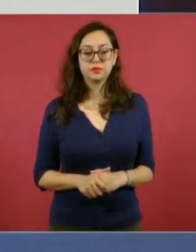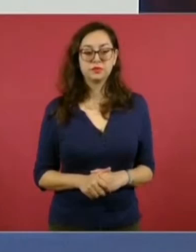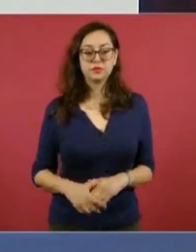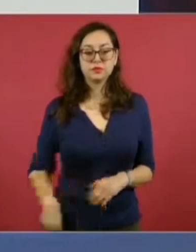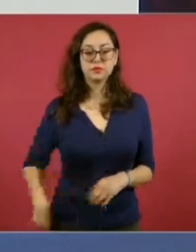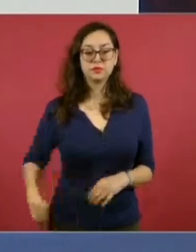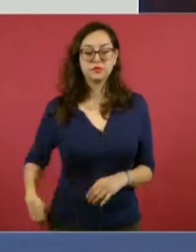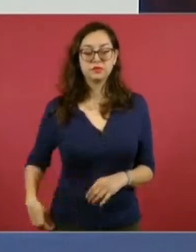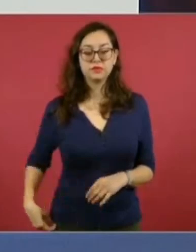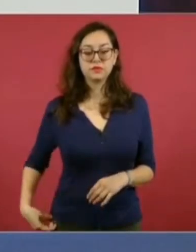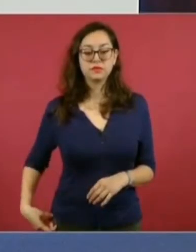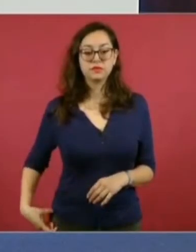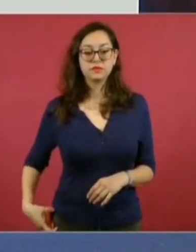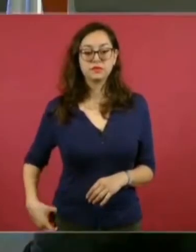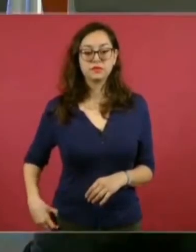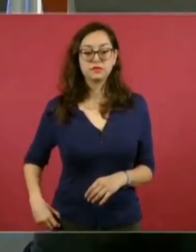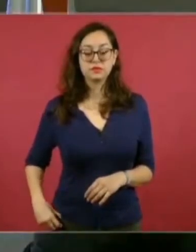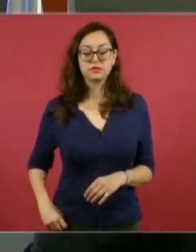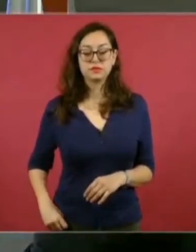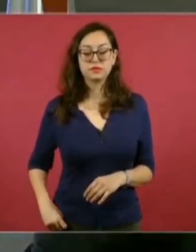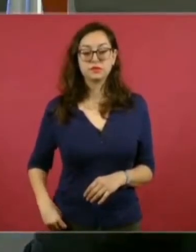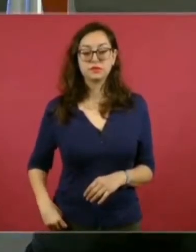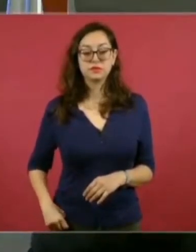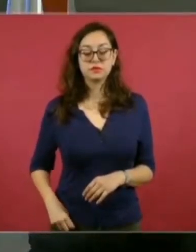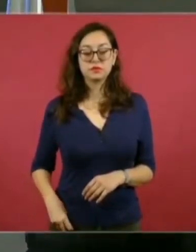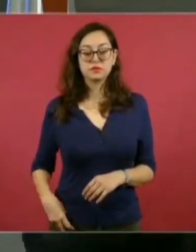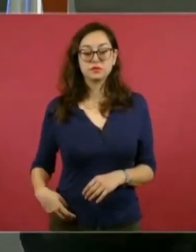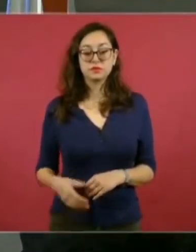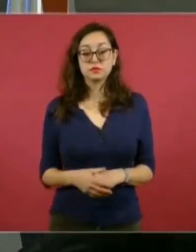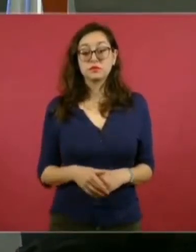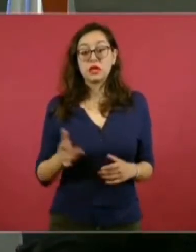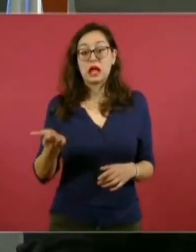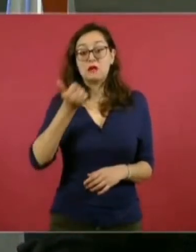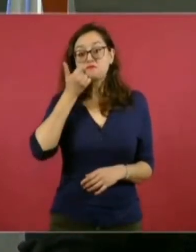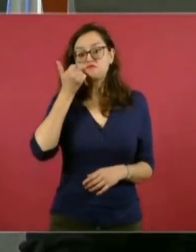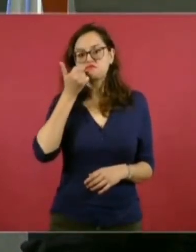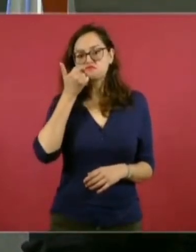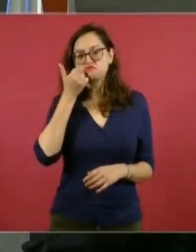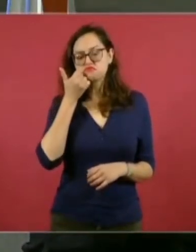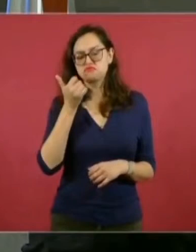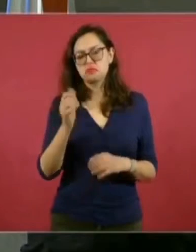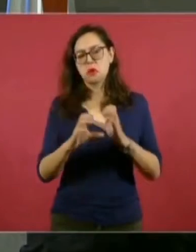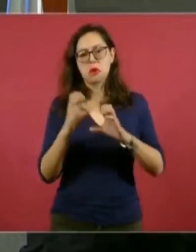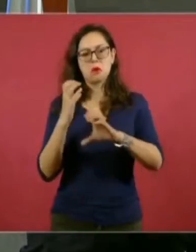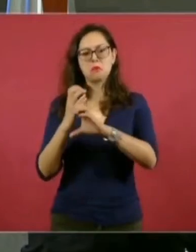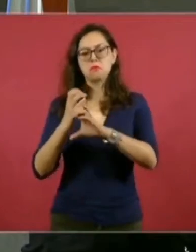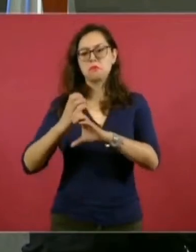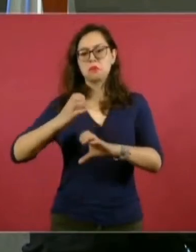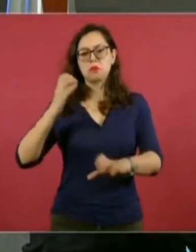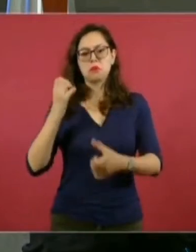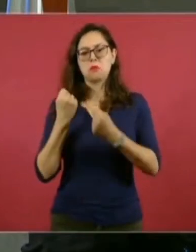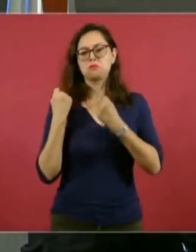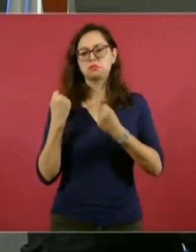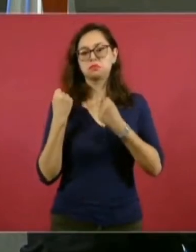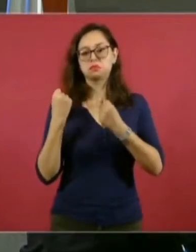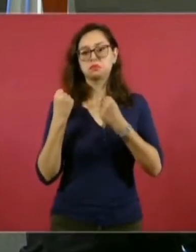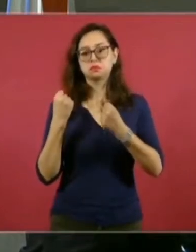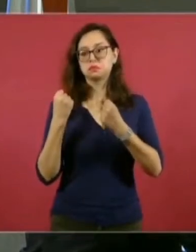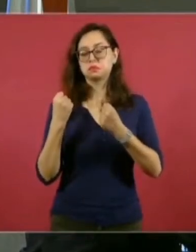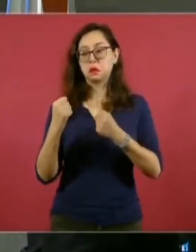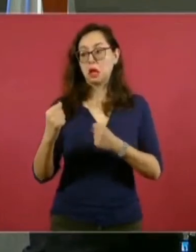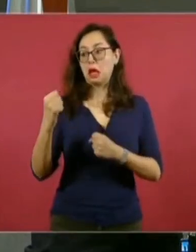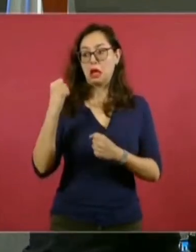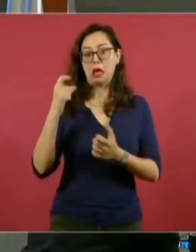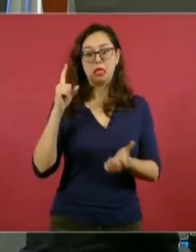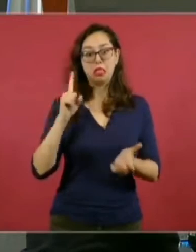Así. Los normalistas ignoraban que viajaban con la preciada carga y que su